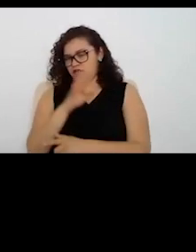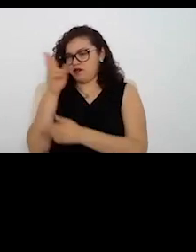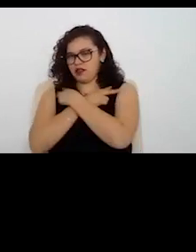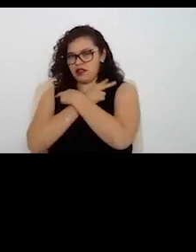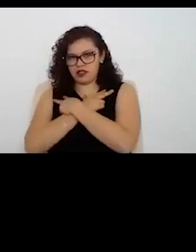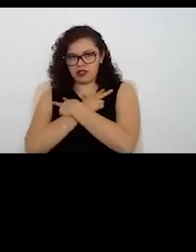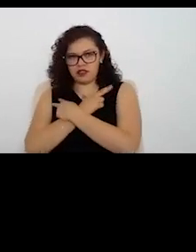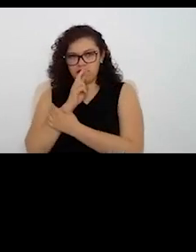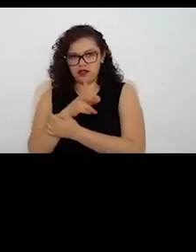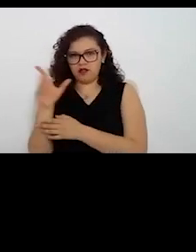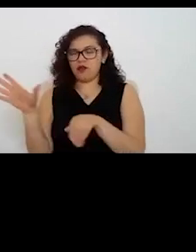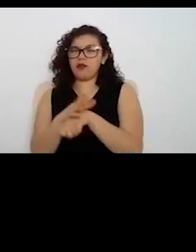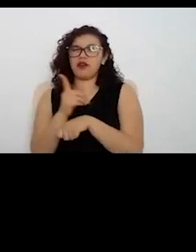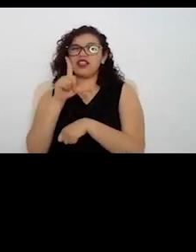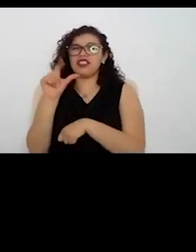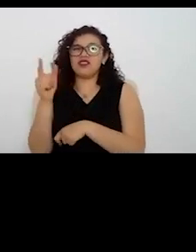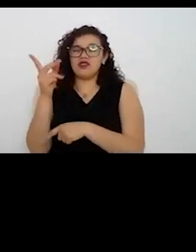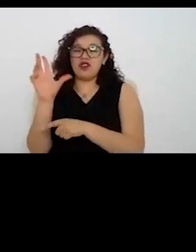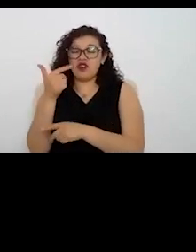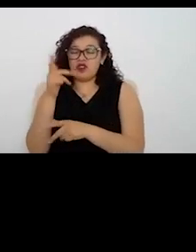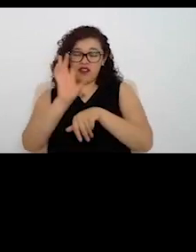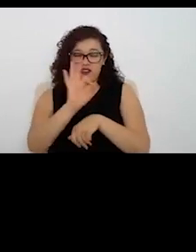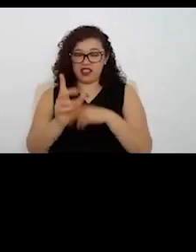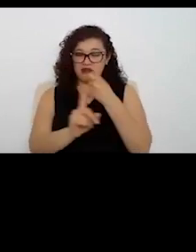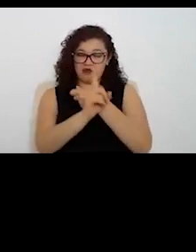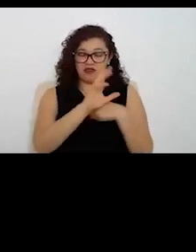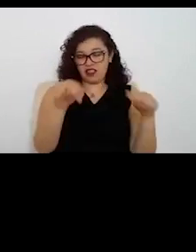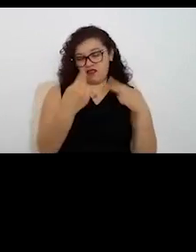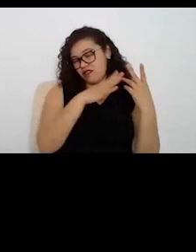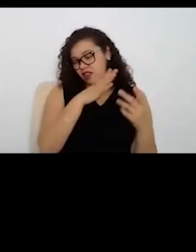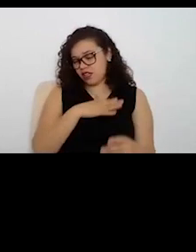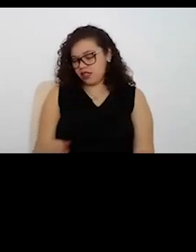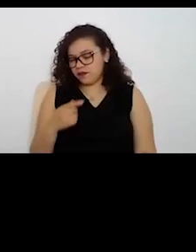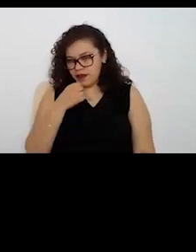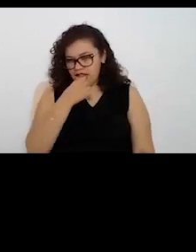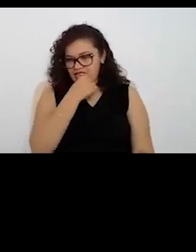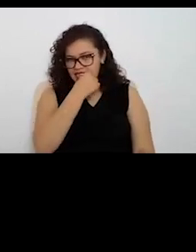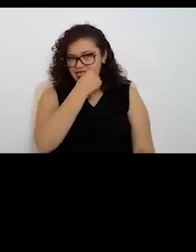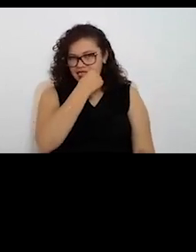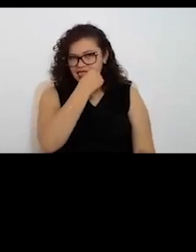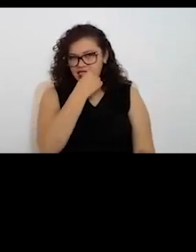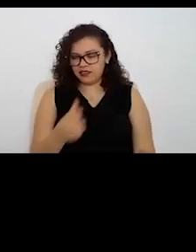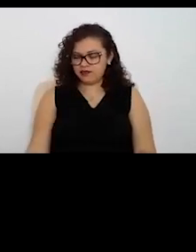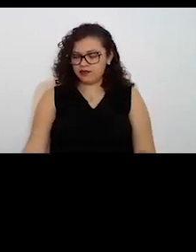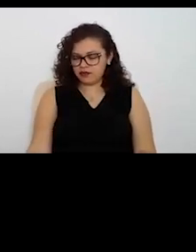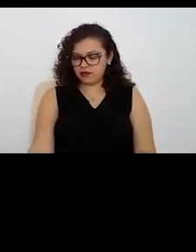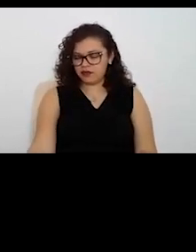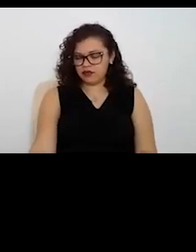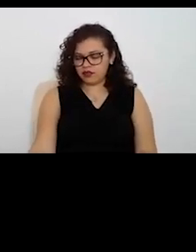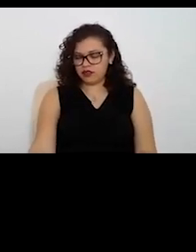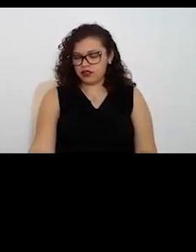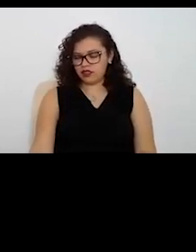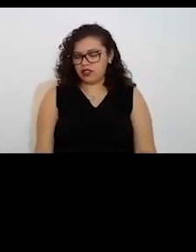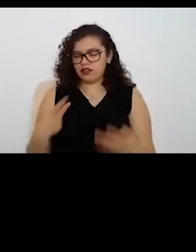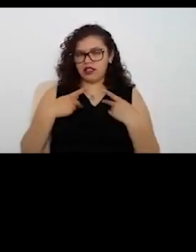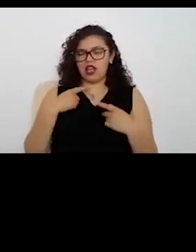las vacaciones, porque de lo contrario, pues, hay problemas en el negocio. Y el trabajador puede decir, bueno, yo tomé